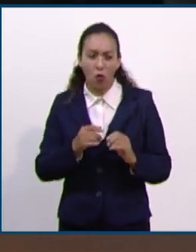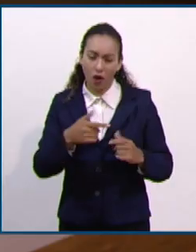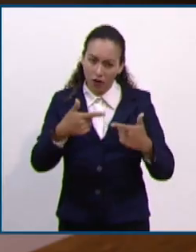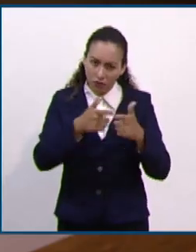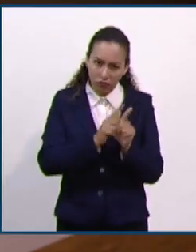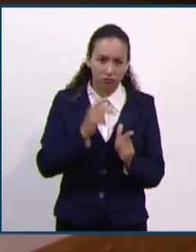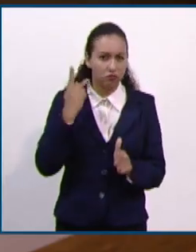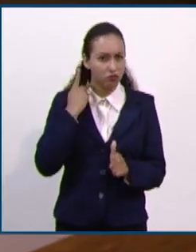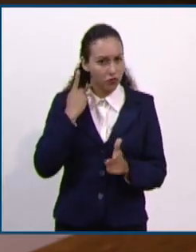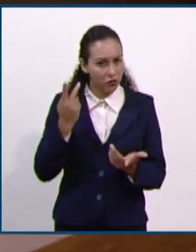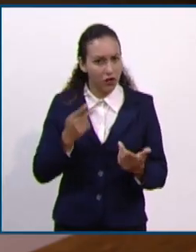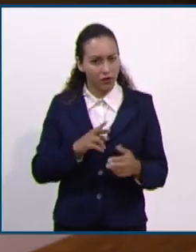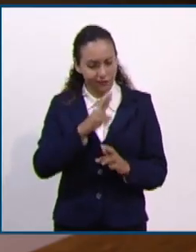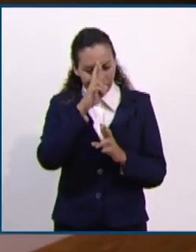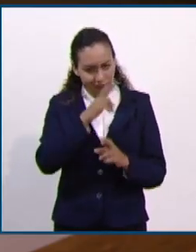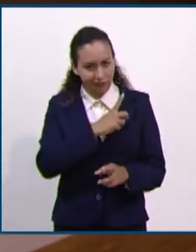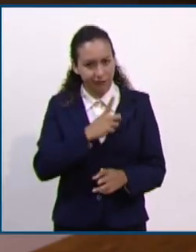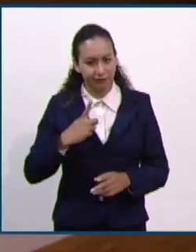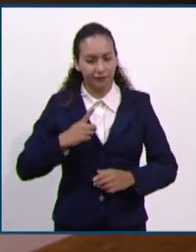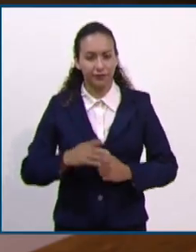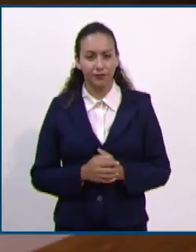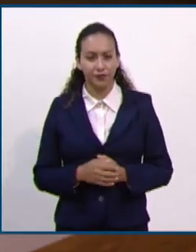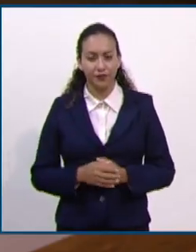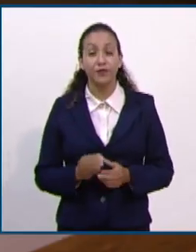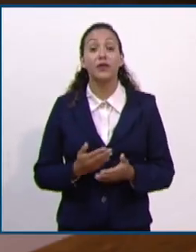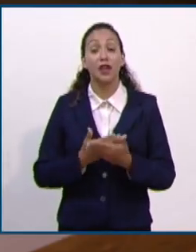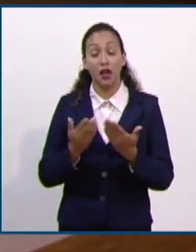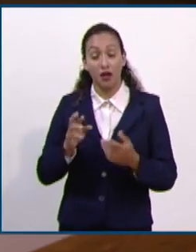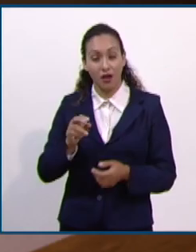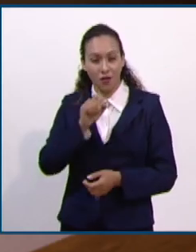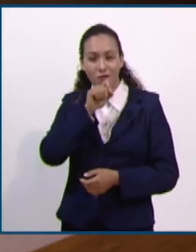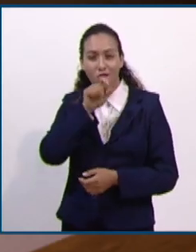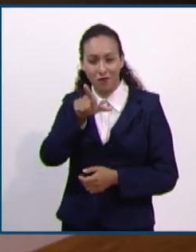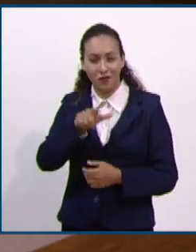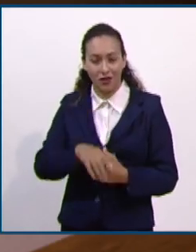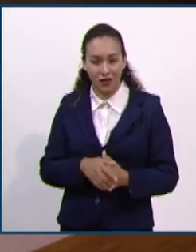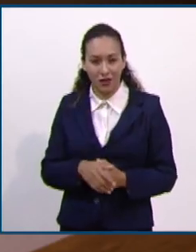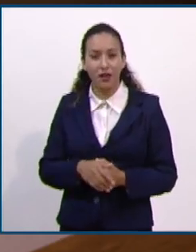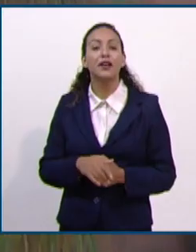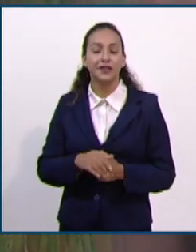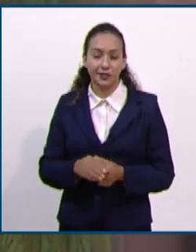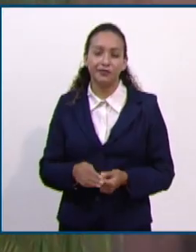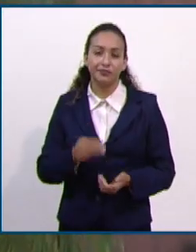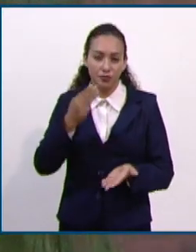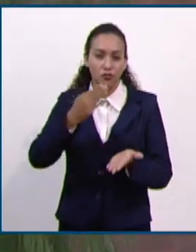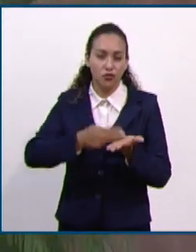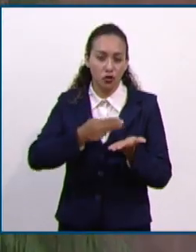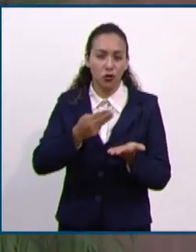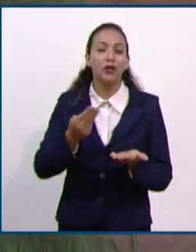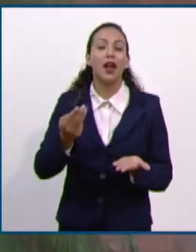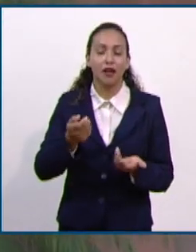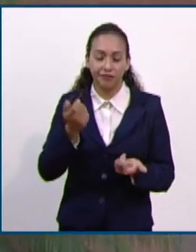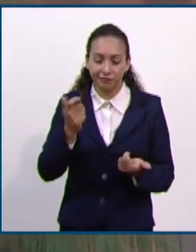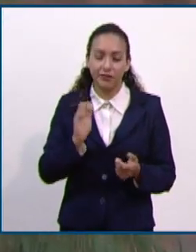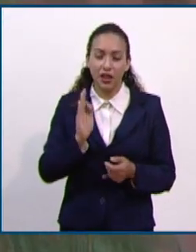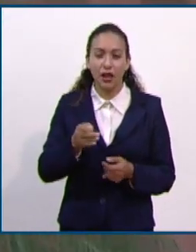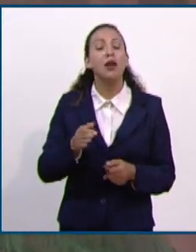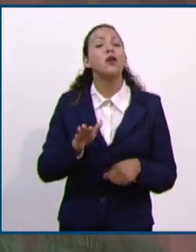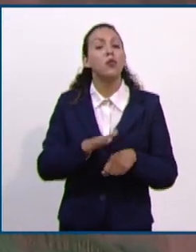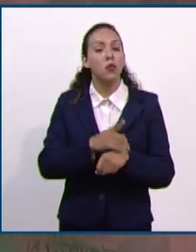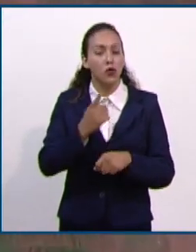políticos. Por su parte, la Sala Regional Guadalajara confirmó la sanción, multa y adopción de medidas de